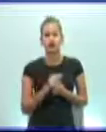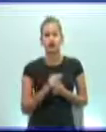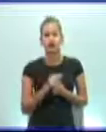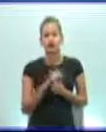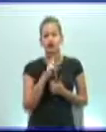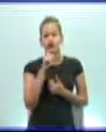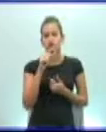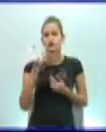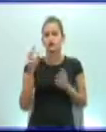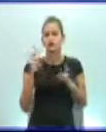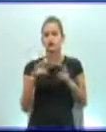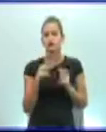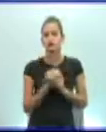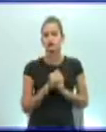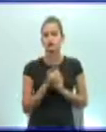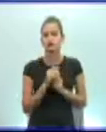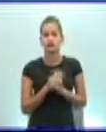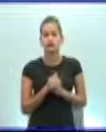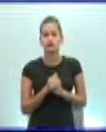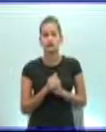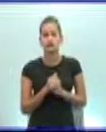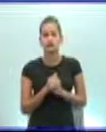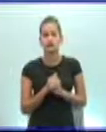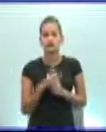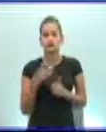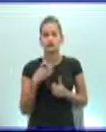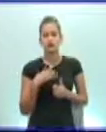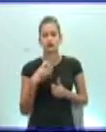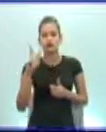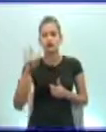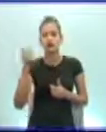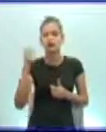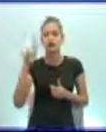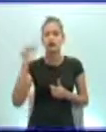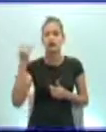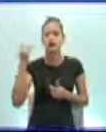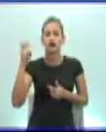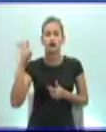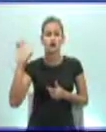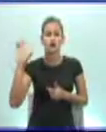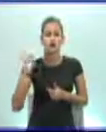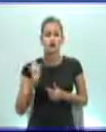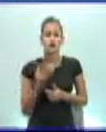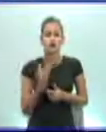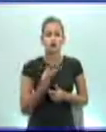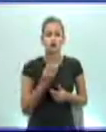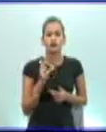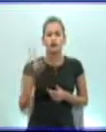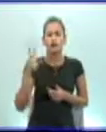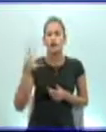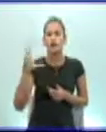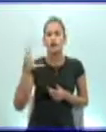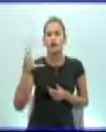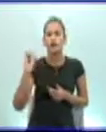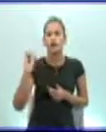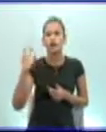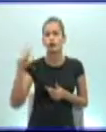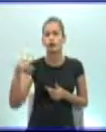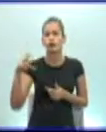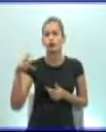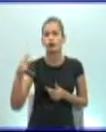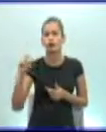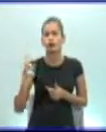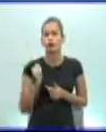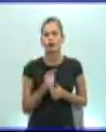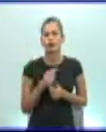o igual que 0, recuerden esto. Y cuando tenemos variable en el argumento de un logaritmo, debe ser mayor estricto que 0.